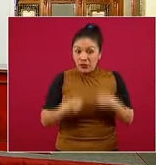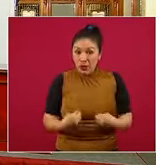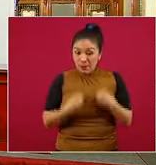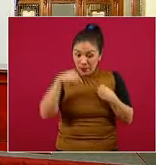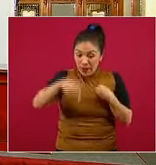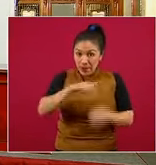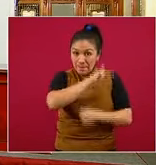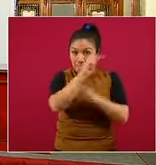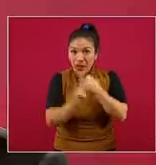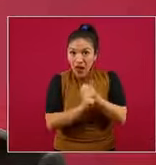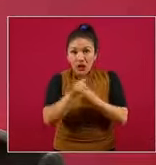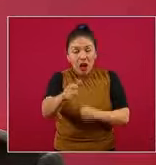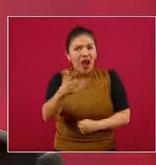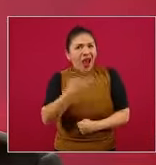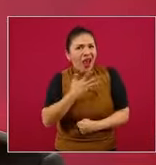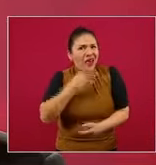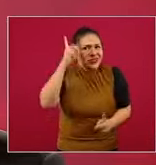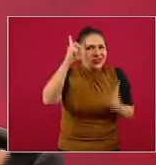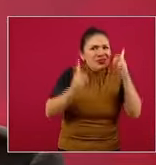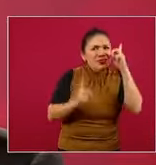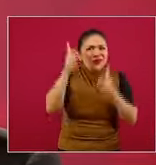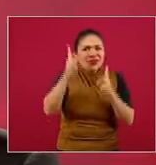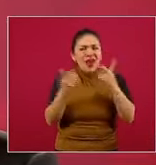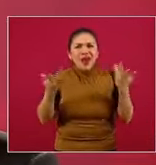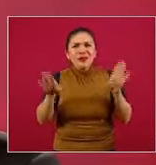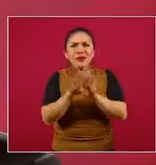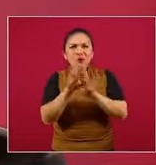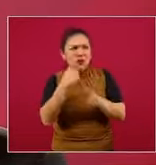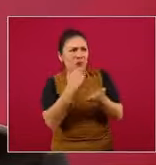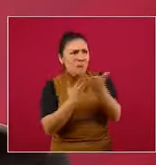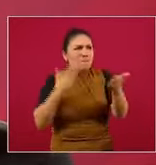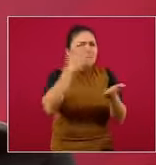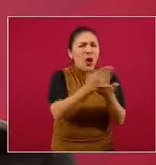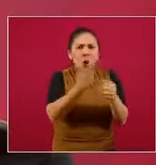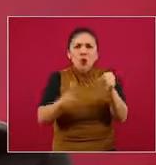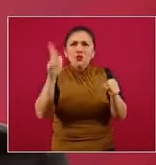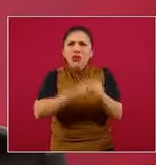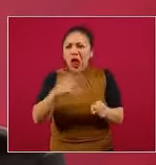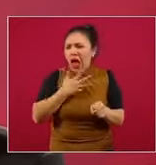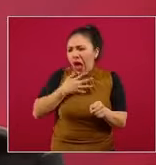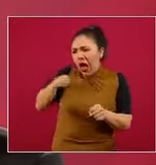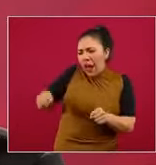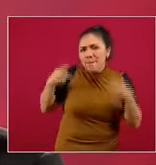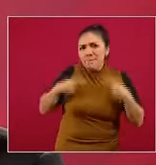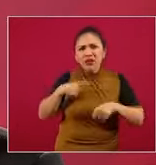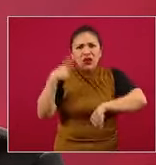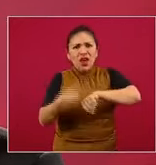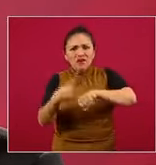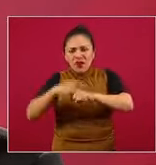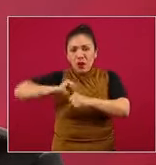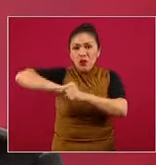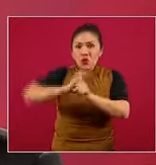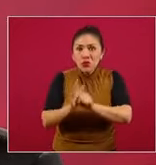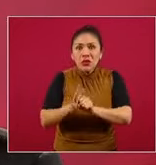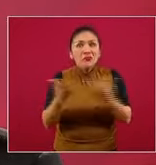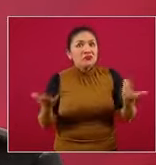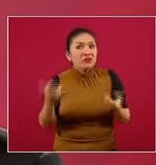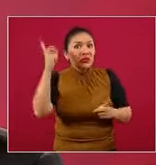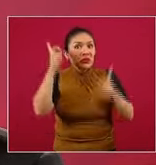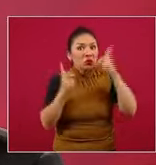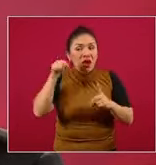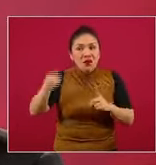nuestro país y que tiene la inquietud de que va a ir a un hospital porque tiene una persona enferma de COVID y que quizá está